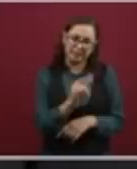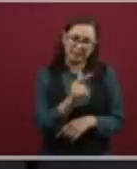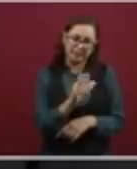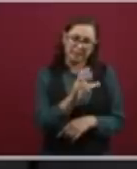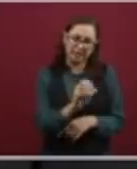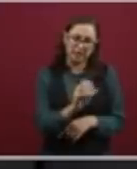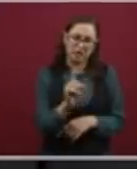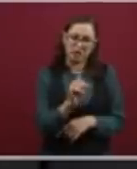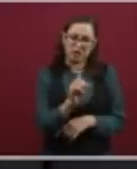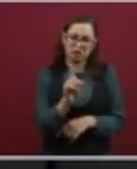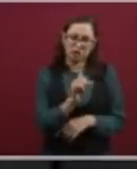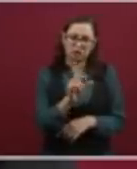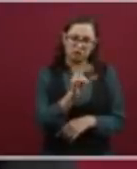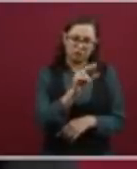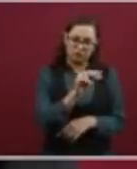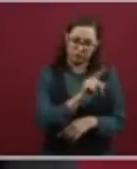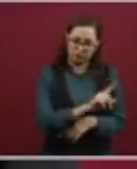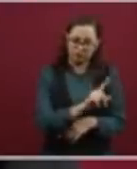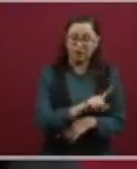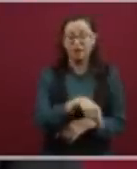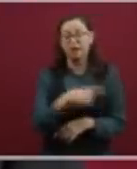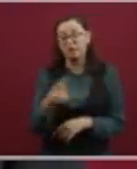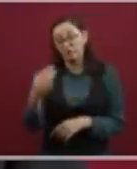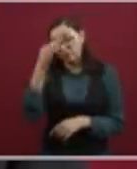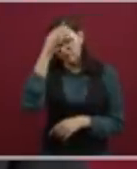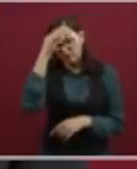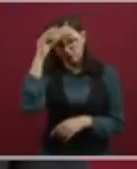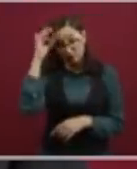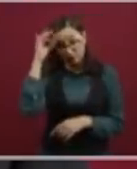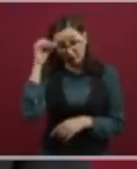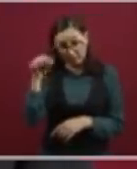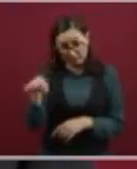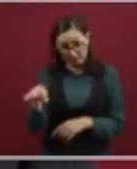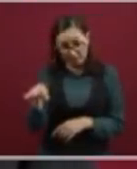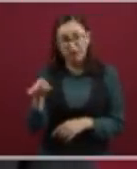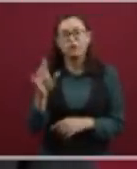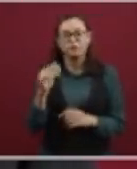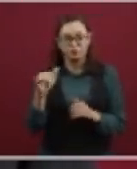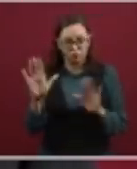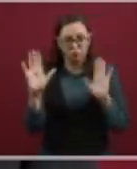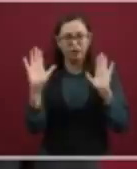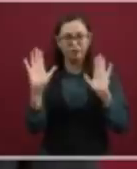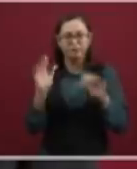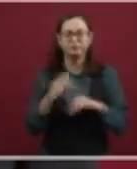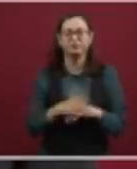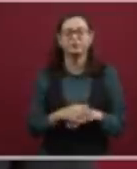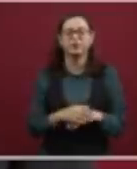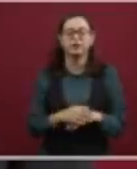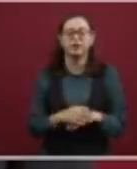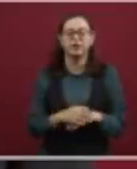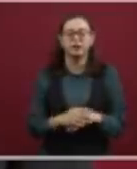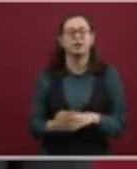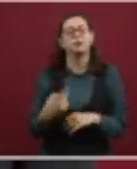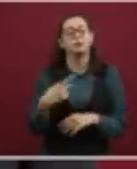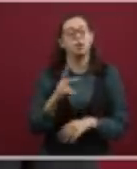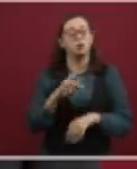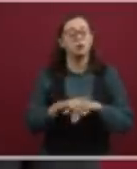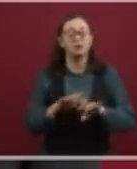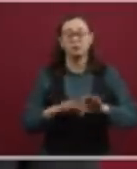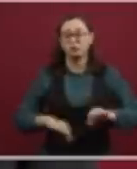ahí sí estuvo Diego, pero lo esencial, que en eso no me equivoqué,